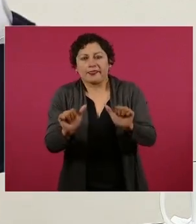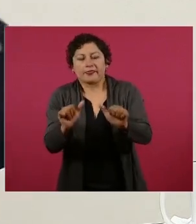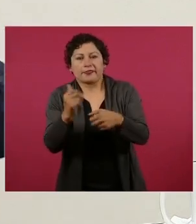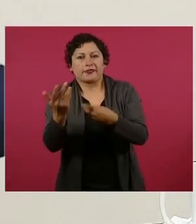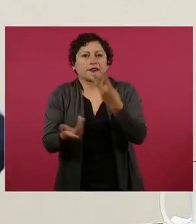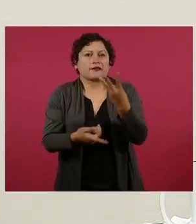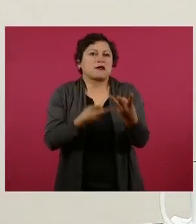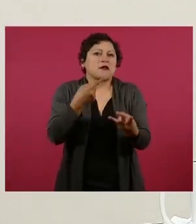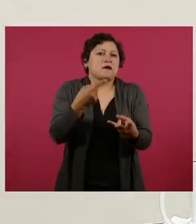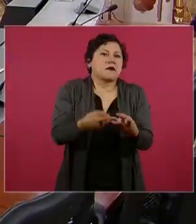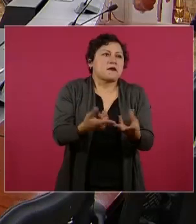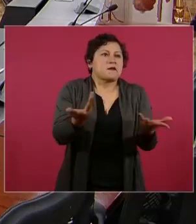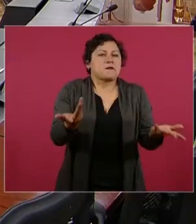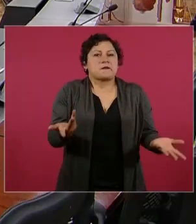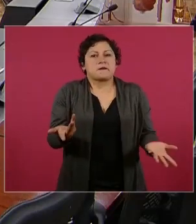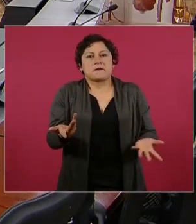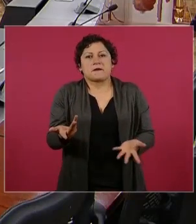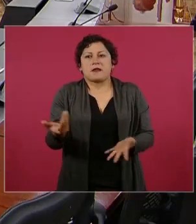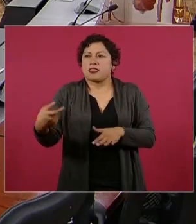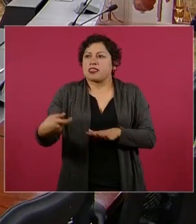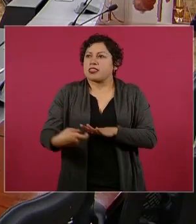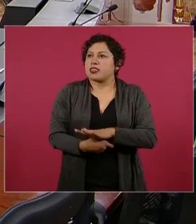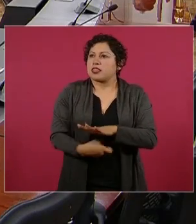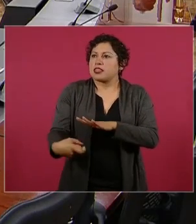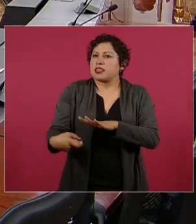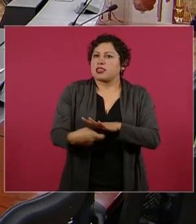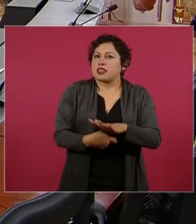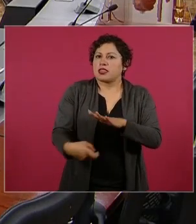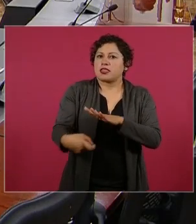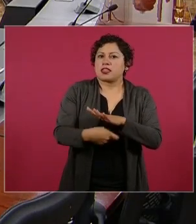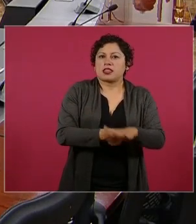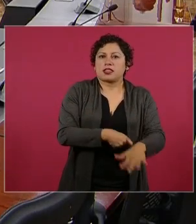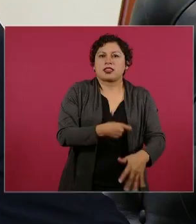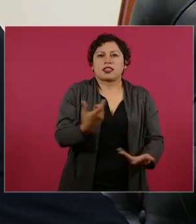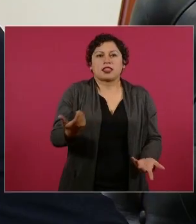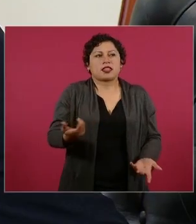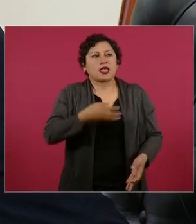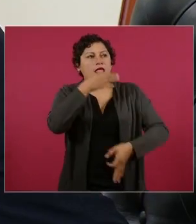y a seguir recibiendo chayote.